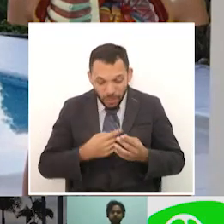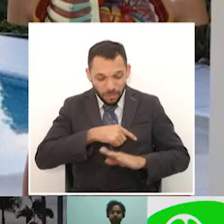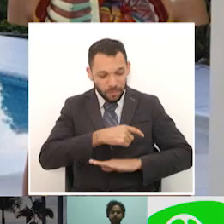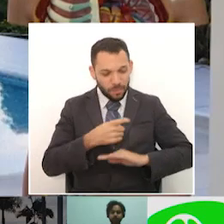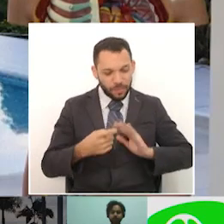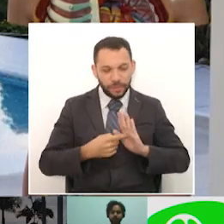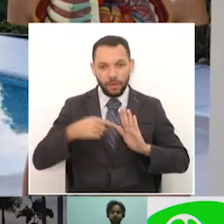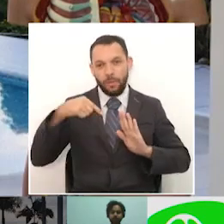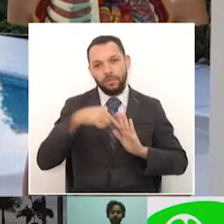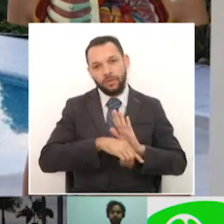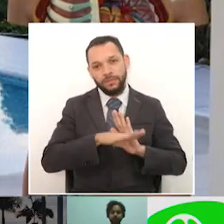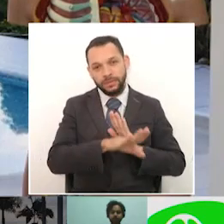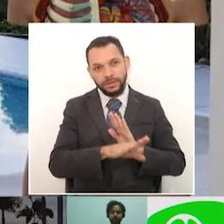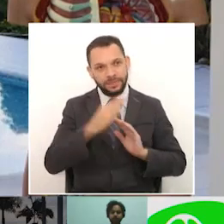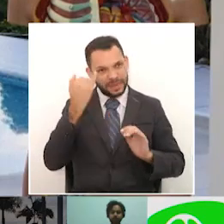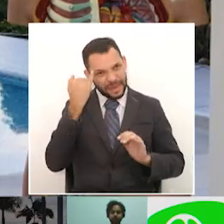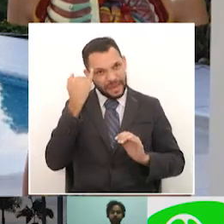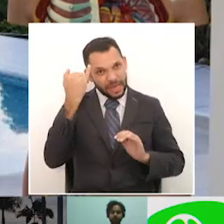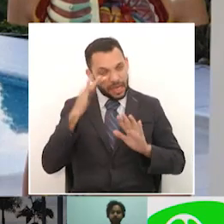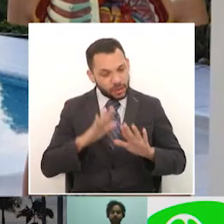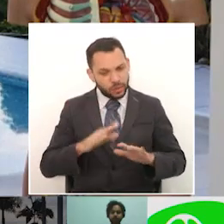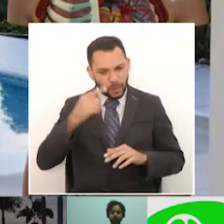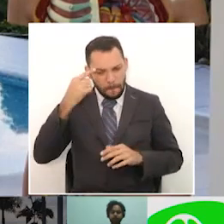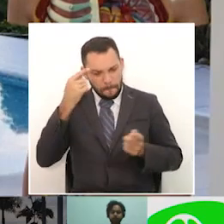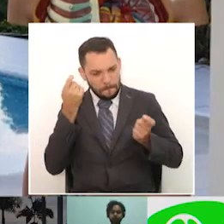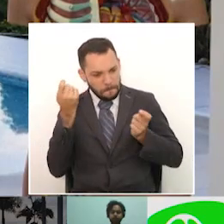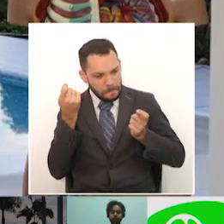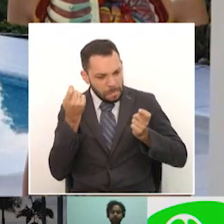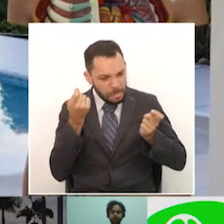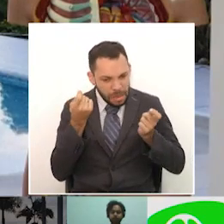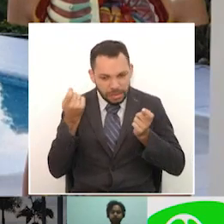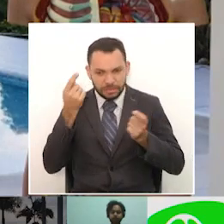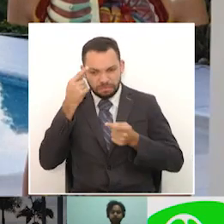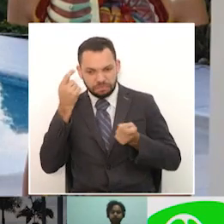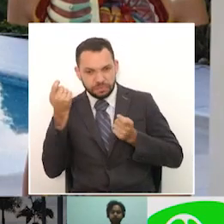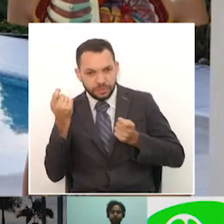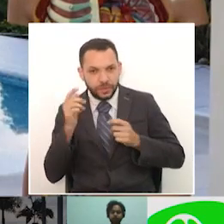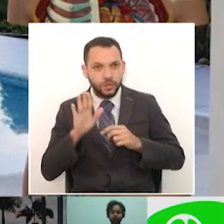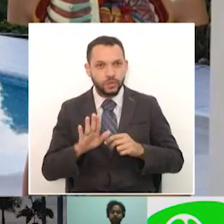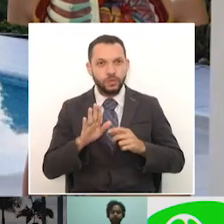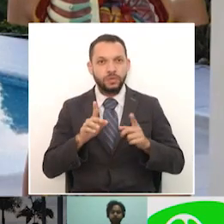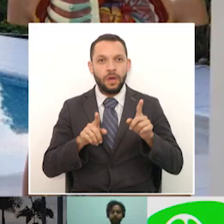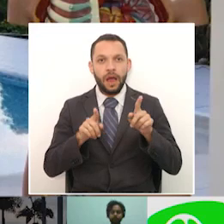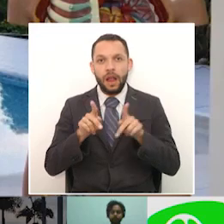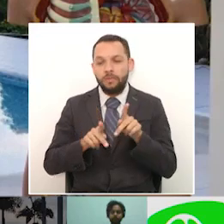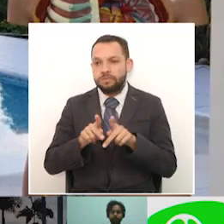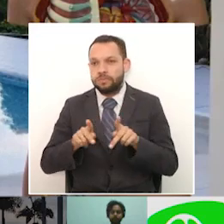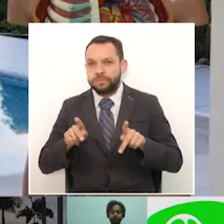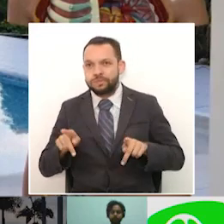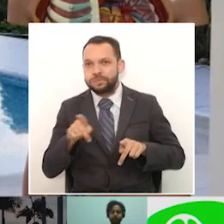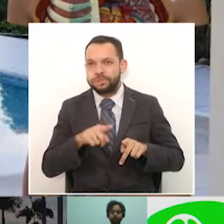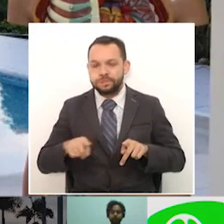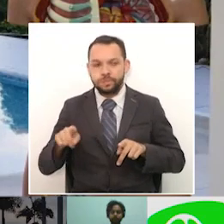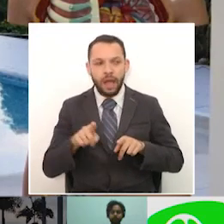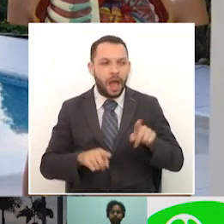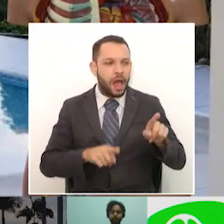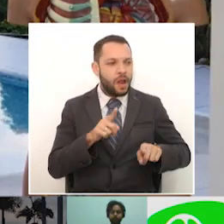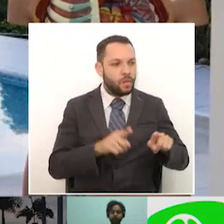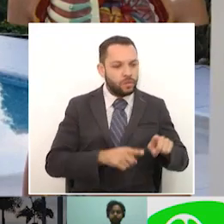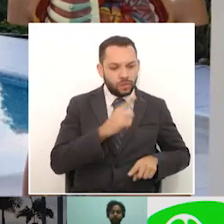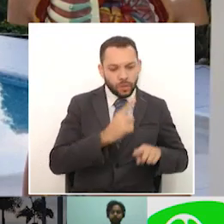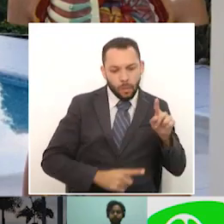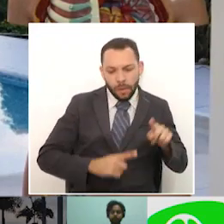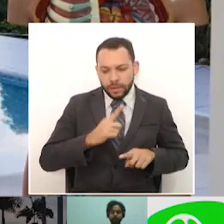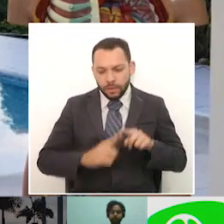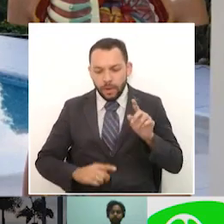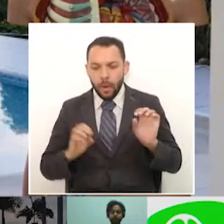por supuesto nuestras emociones, la mente. Esa parte que muchas veces no podemos ver, pero definitivamente